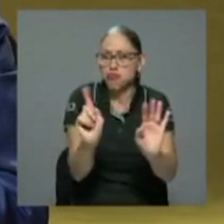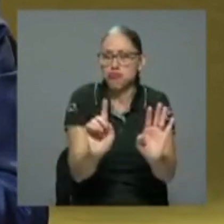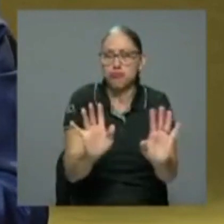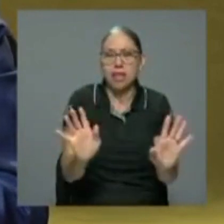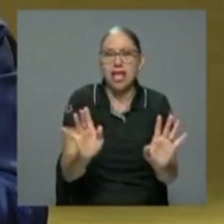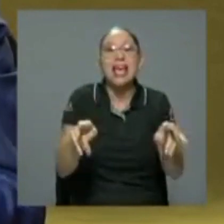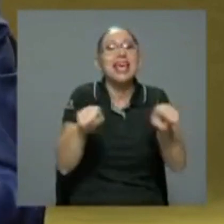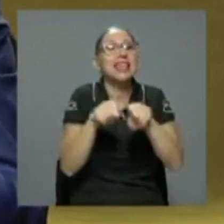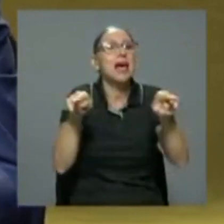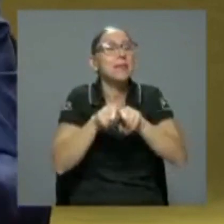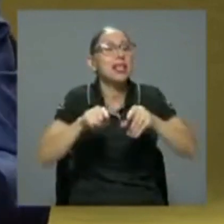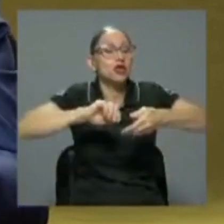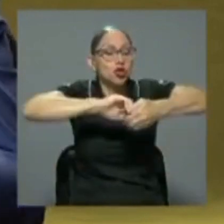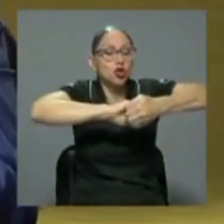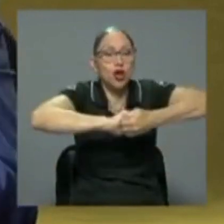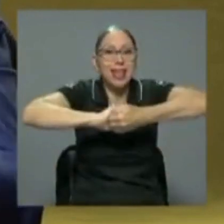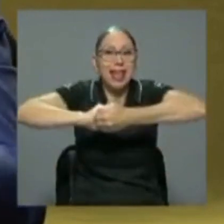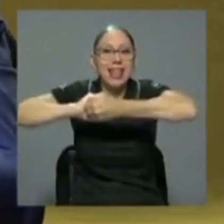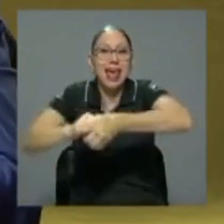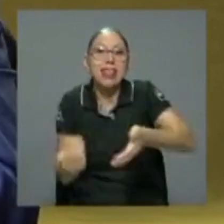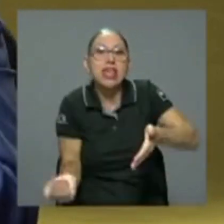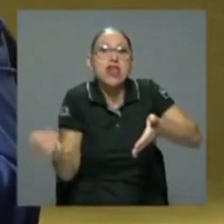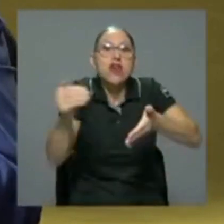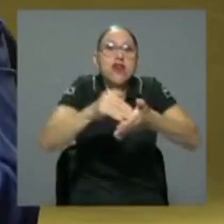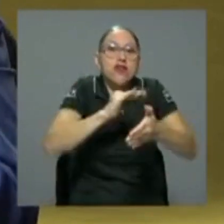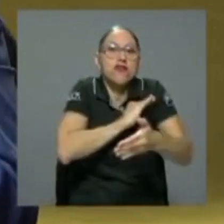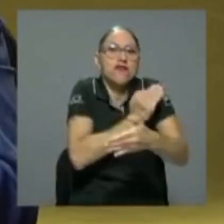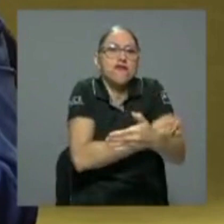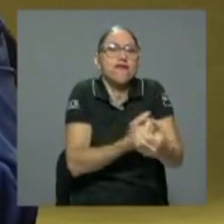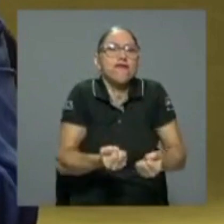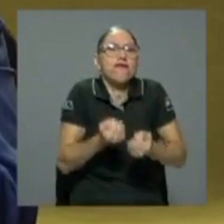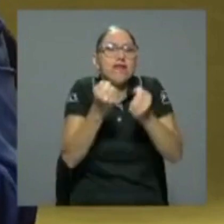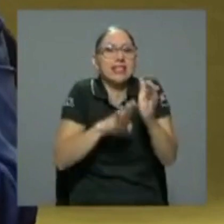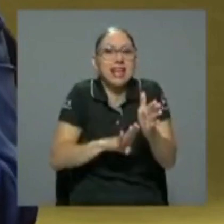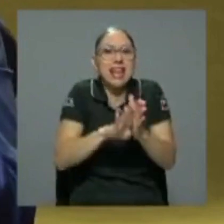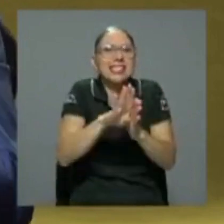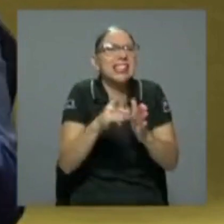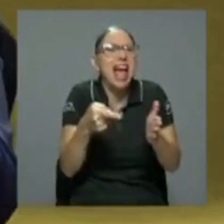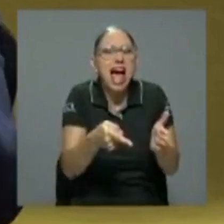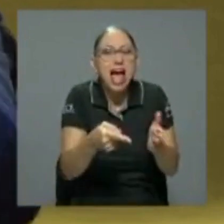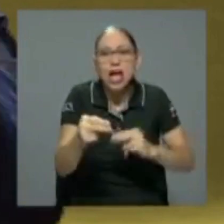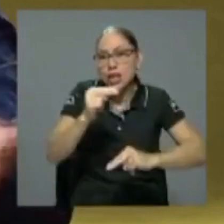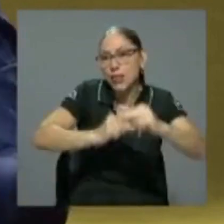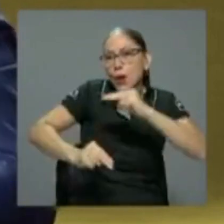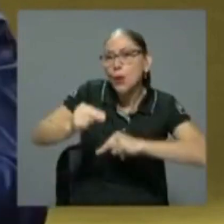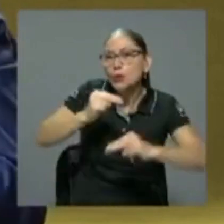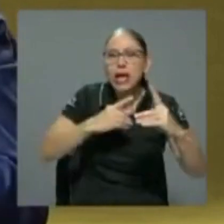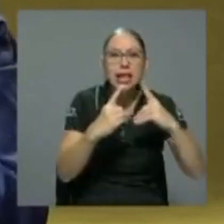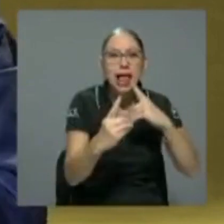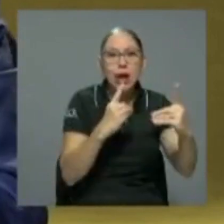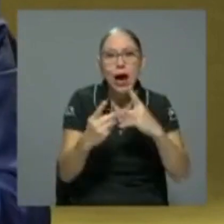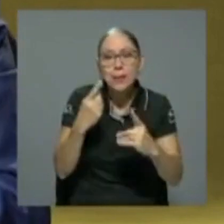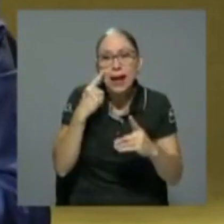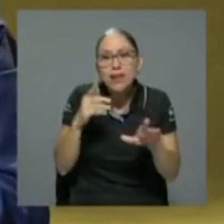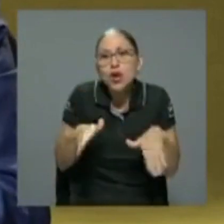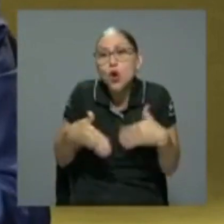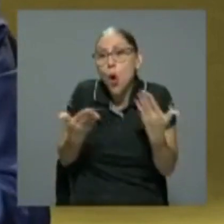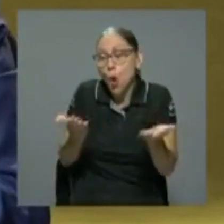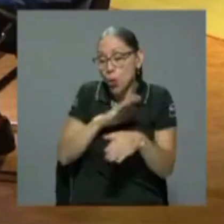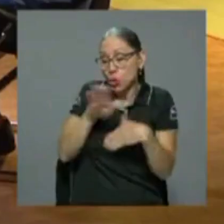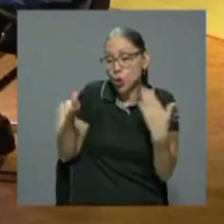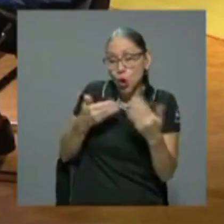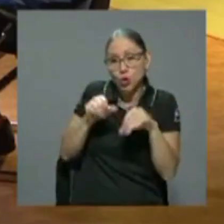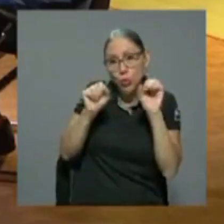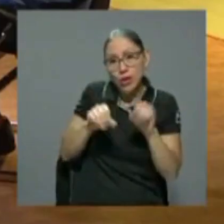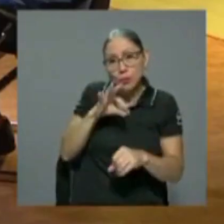y resiliencia también fue evidente cuando tuvimos que dialogar y negociar para ver cómo todos podríamos beneficiarnos